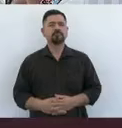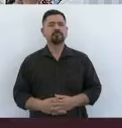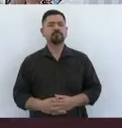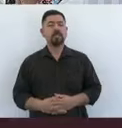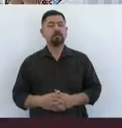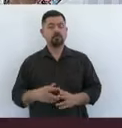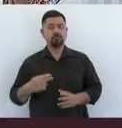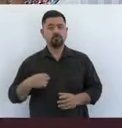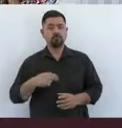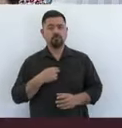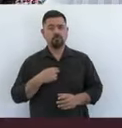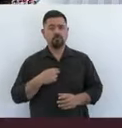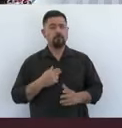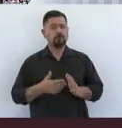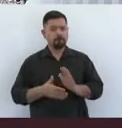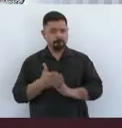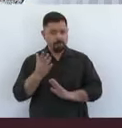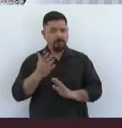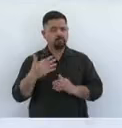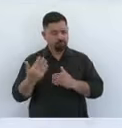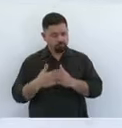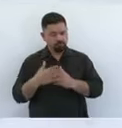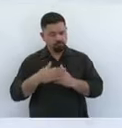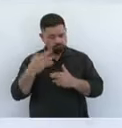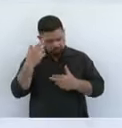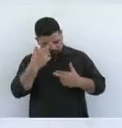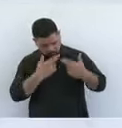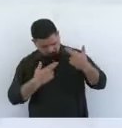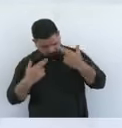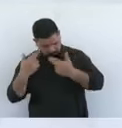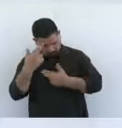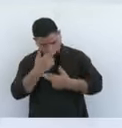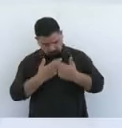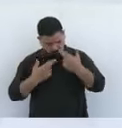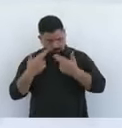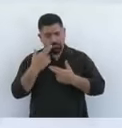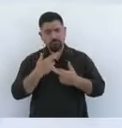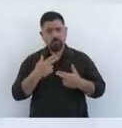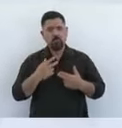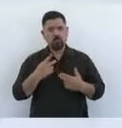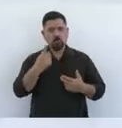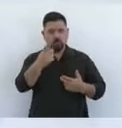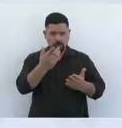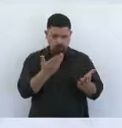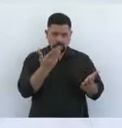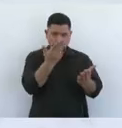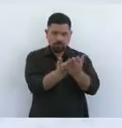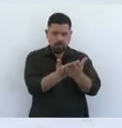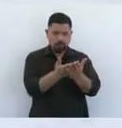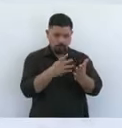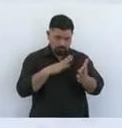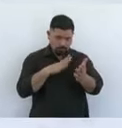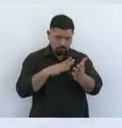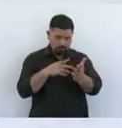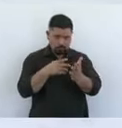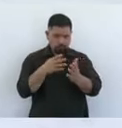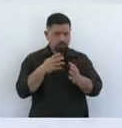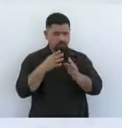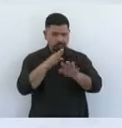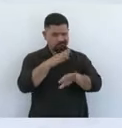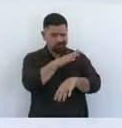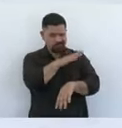Y vamos a revisar el planteamiento que tiene en general.